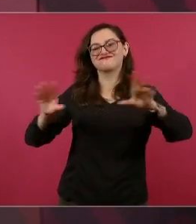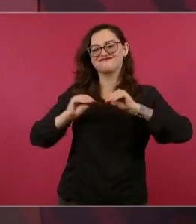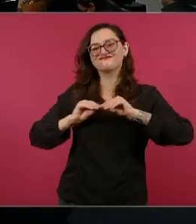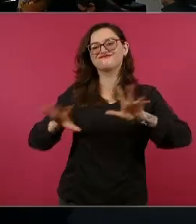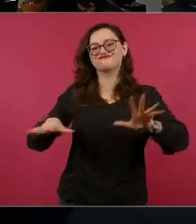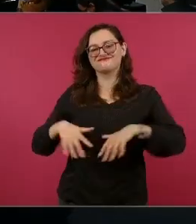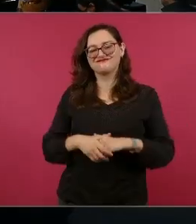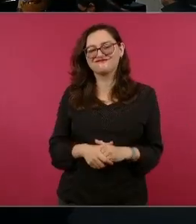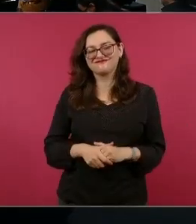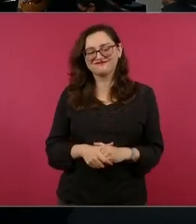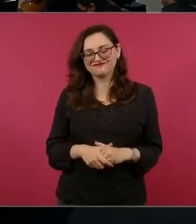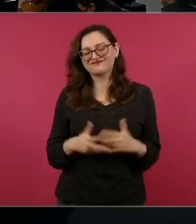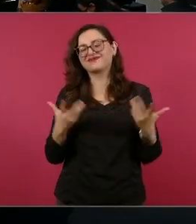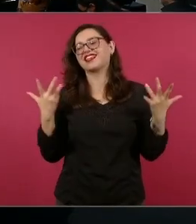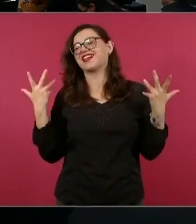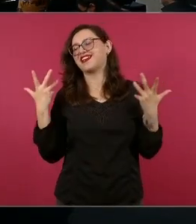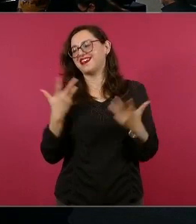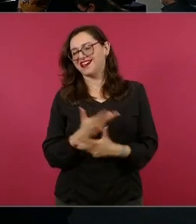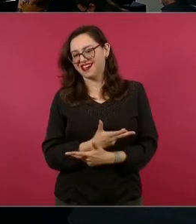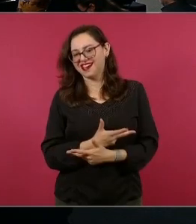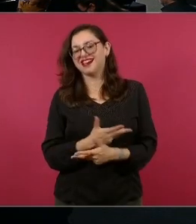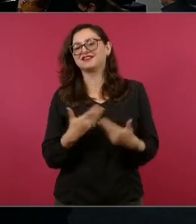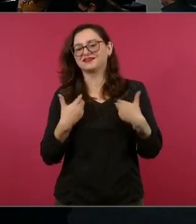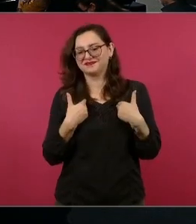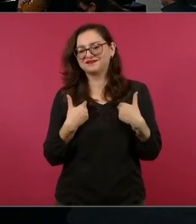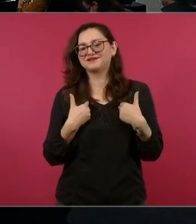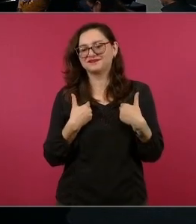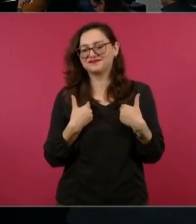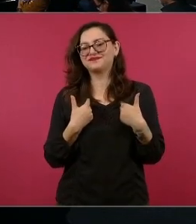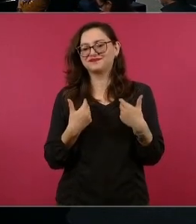Entonces, a eso